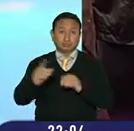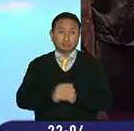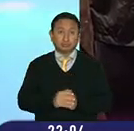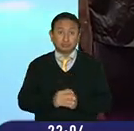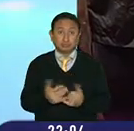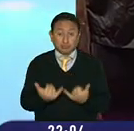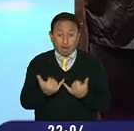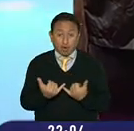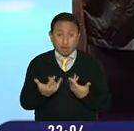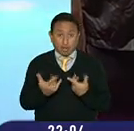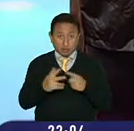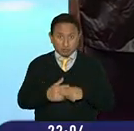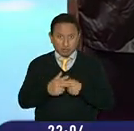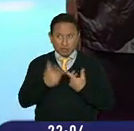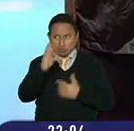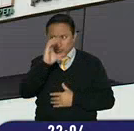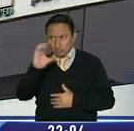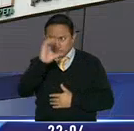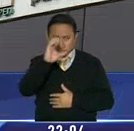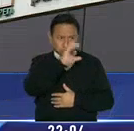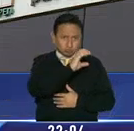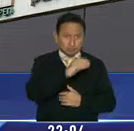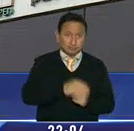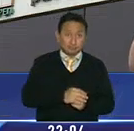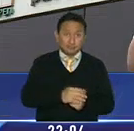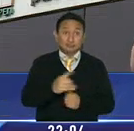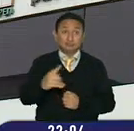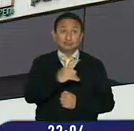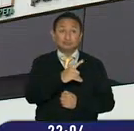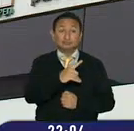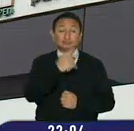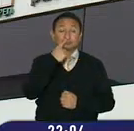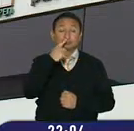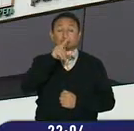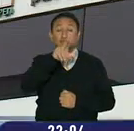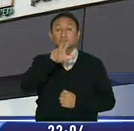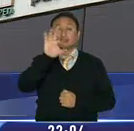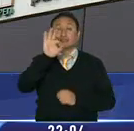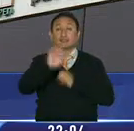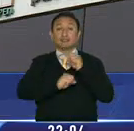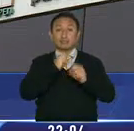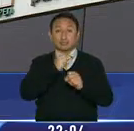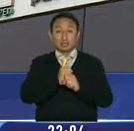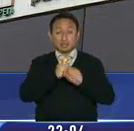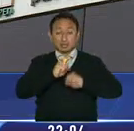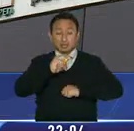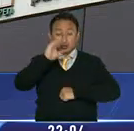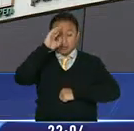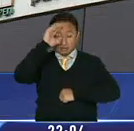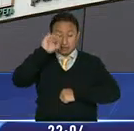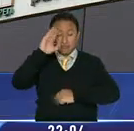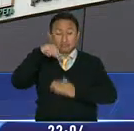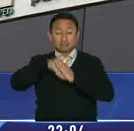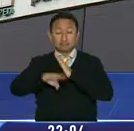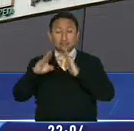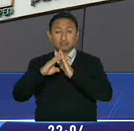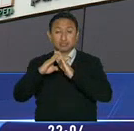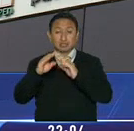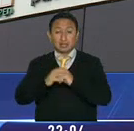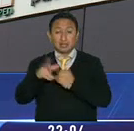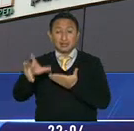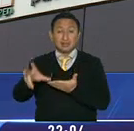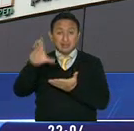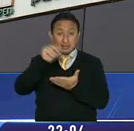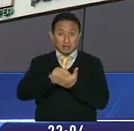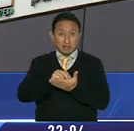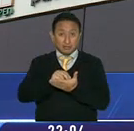capturarlo. El ciudadano de 39 años fue encontrado por la policía en un inmueble, esto en la provincia del Napo. Según afirma la autoridad,